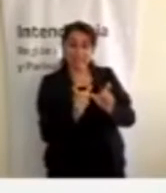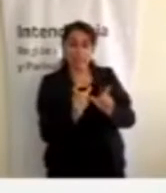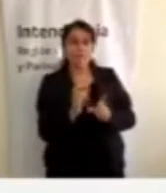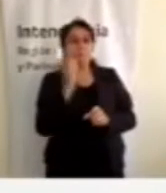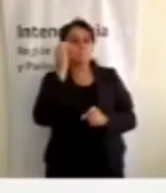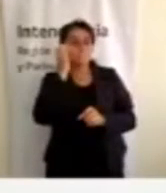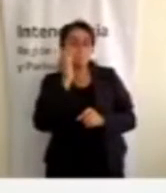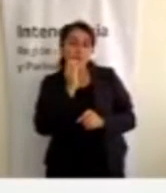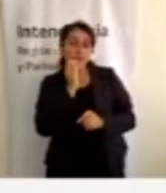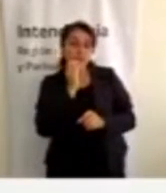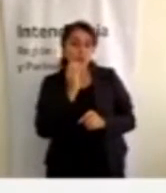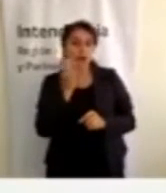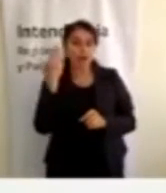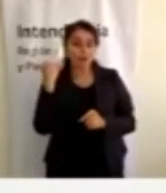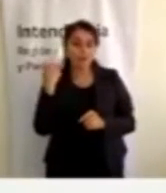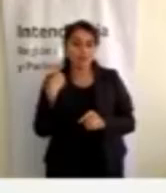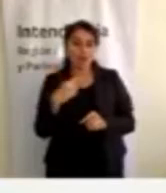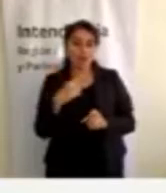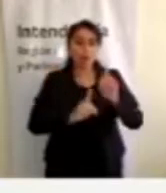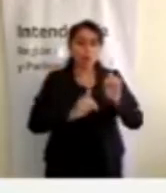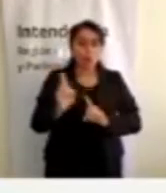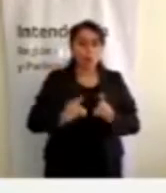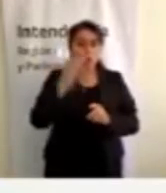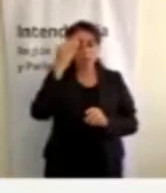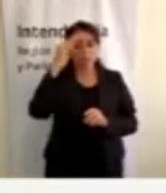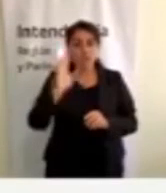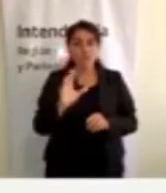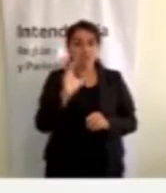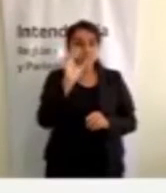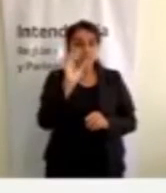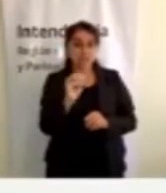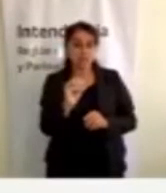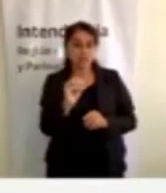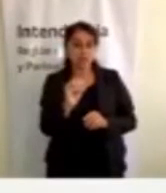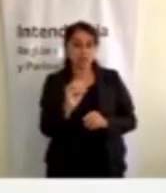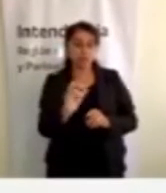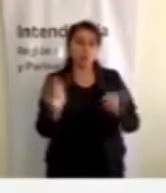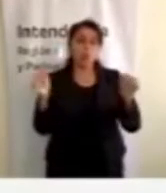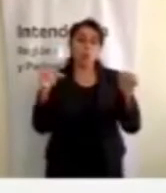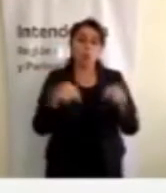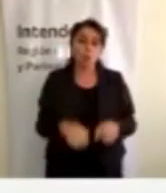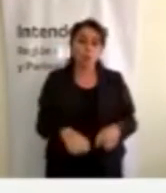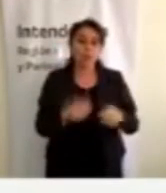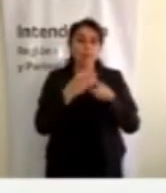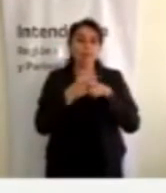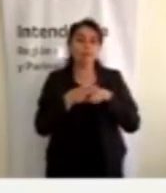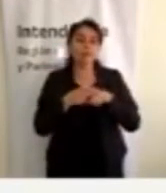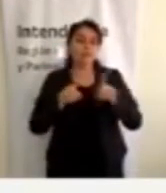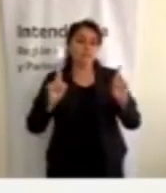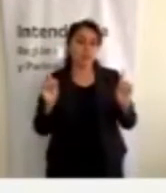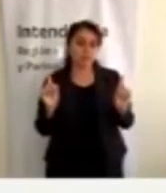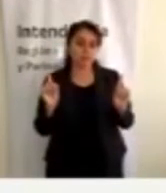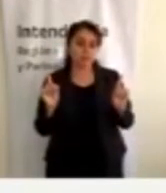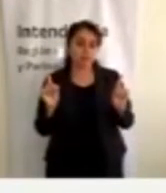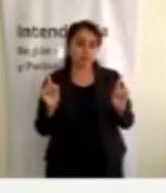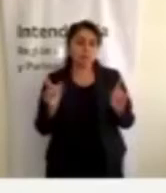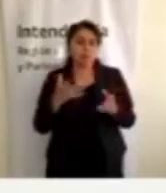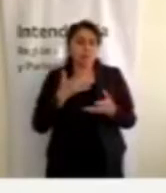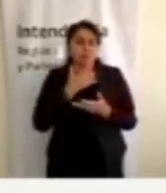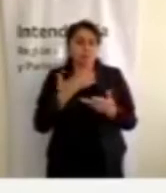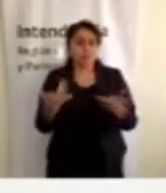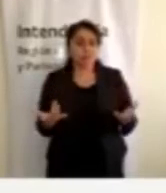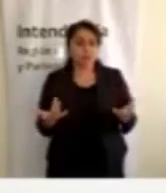mayo tuvimos 0 casos algunos días, hoy día la situación es distinta. Y es distinta